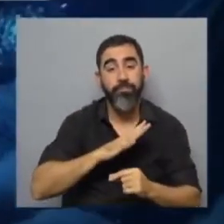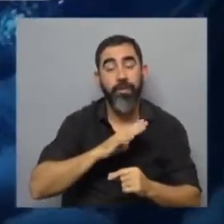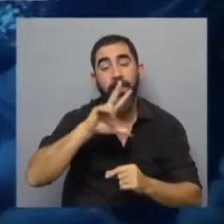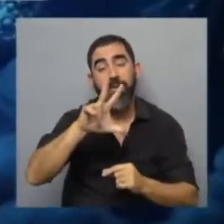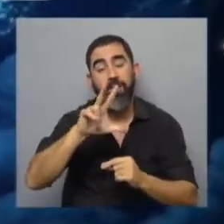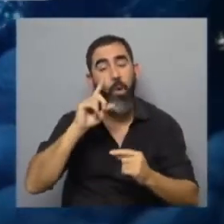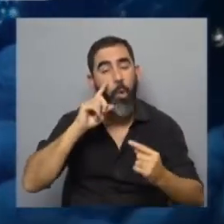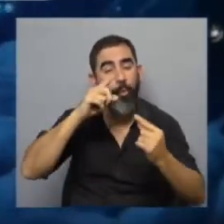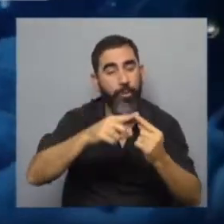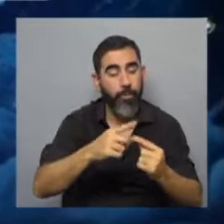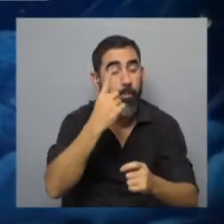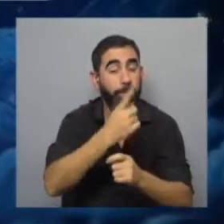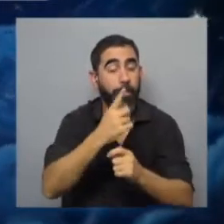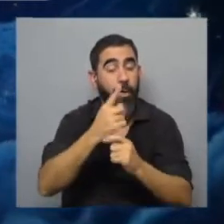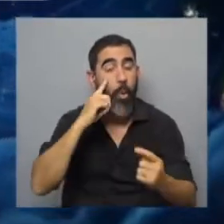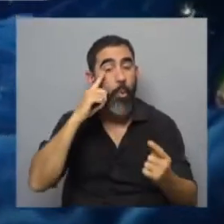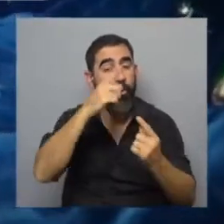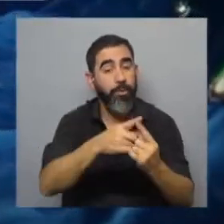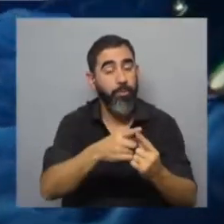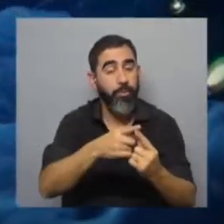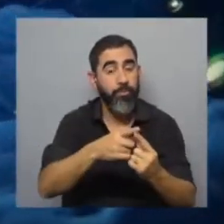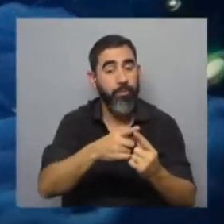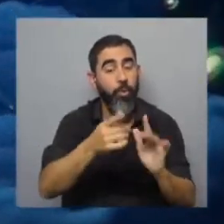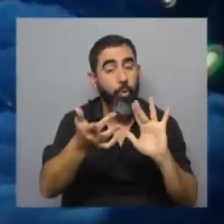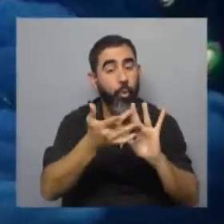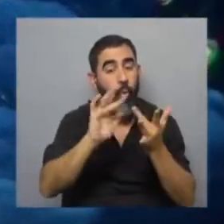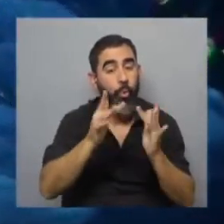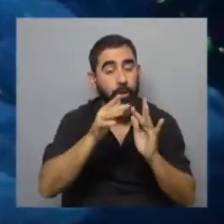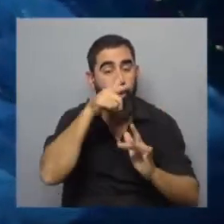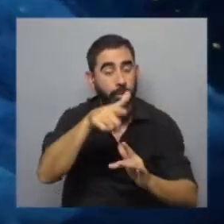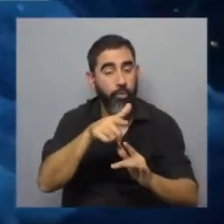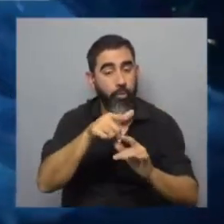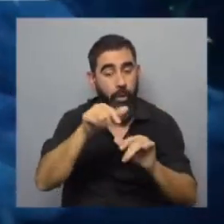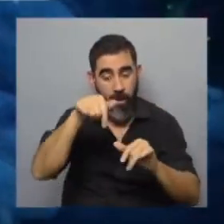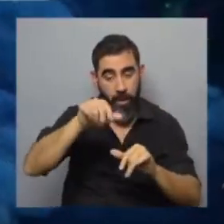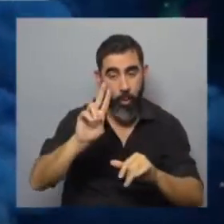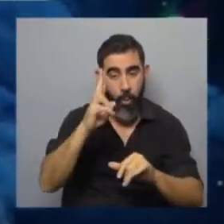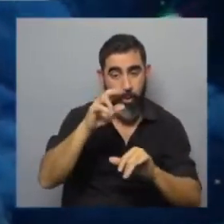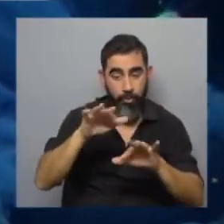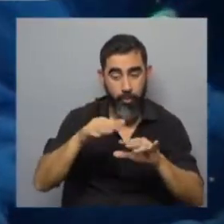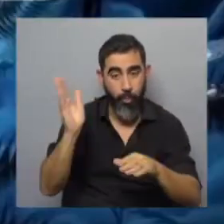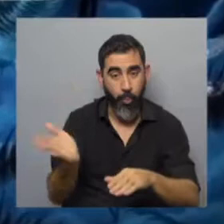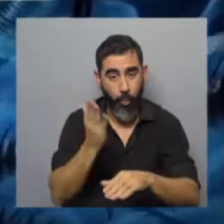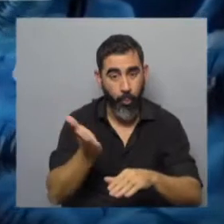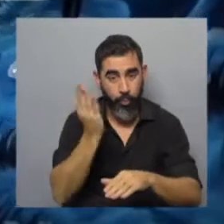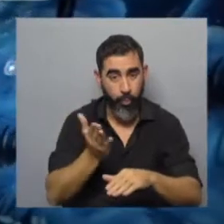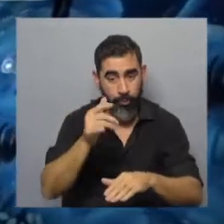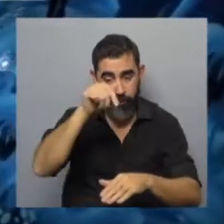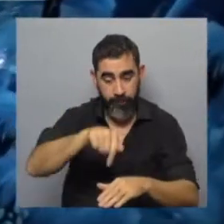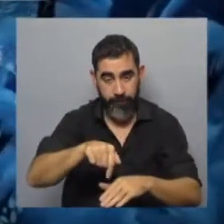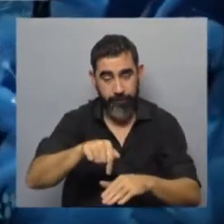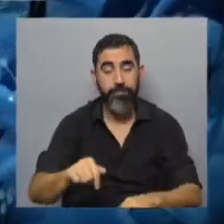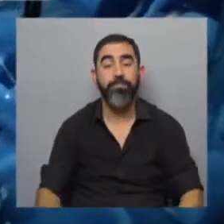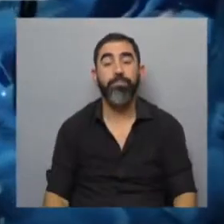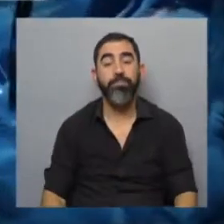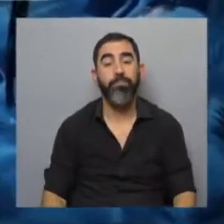tres cometidos. En primer lugar, tener un contacto directo con realizadores locales. Aquí en nuestro